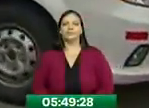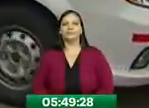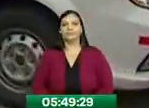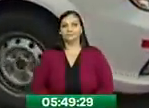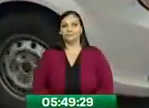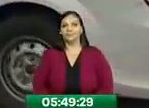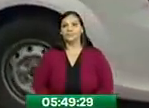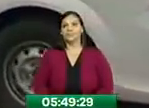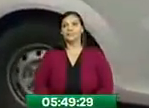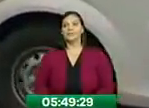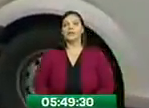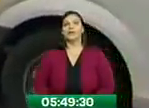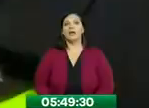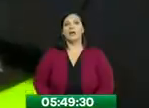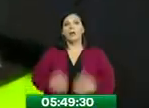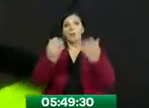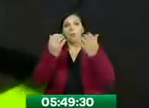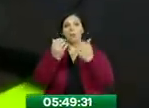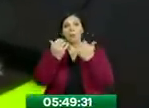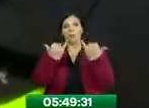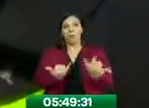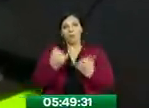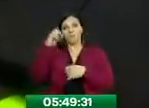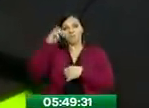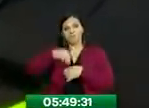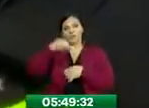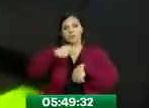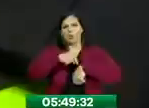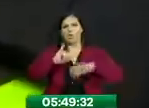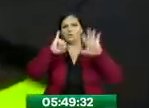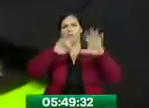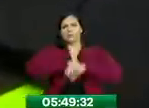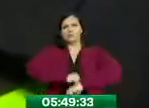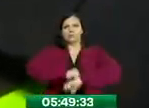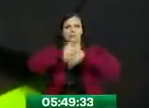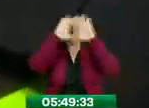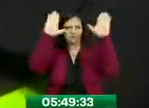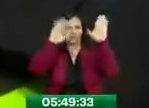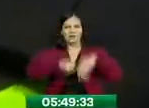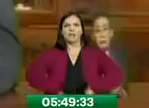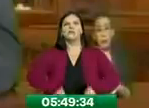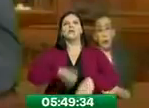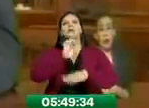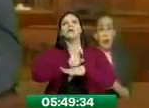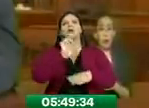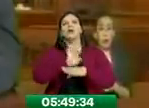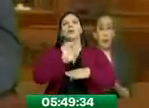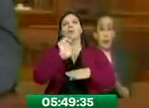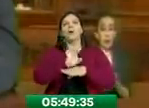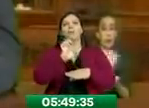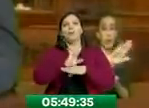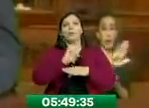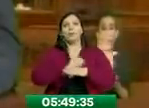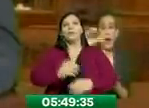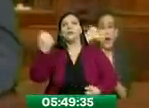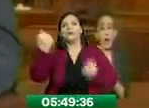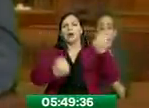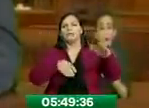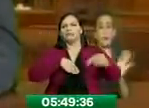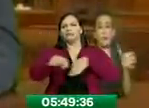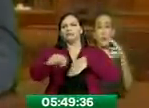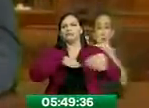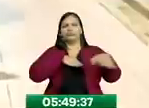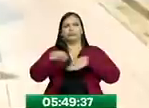Desde las 6 de la mañana de este martes, rige la restricción de movilidad en el territorio ecuatoriano. Así lo dispuso el gobierno